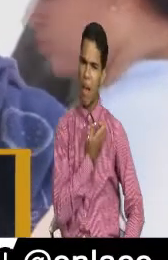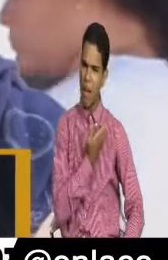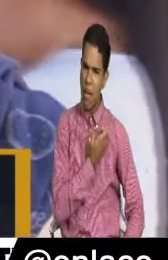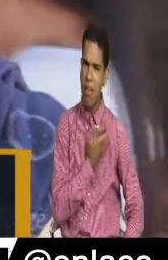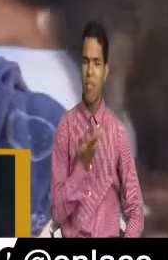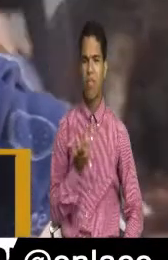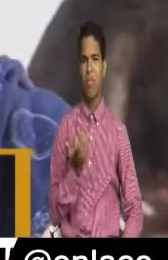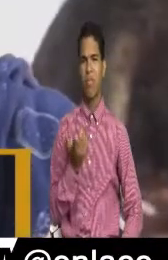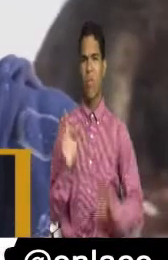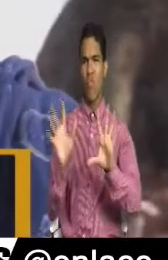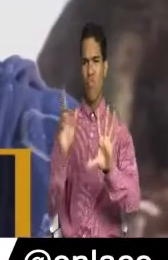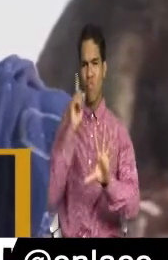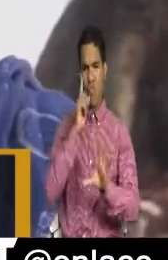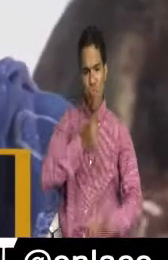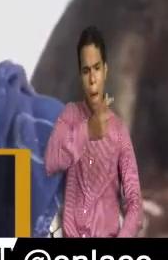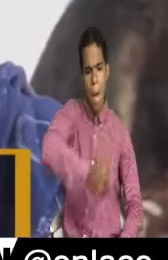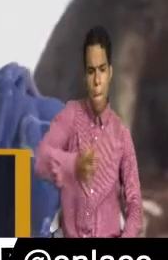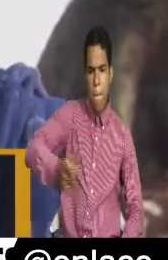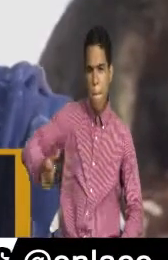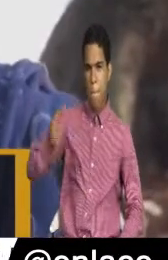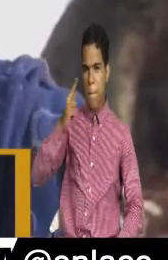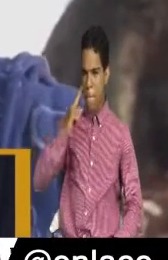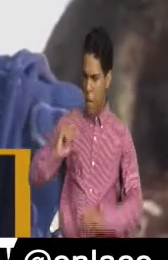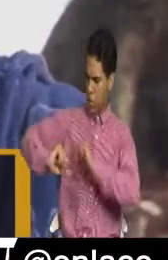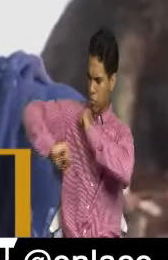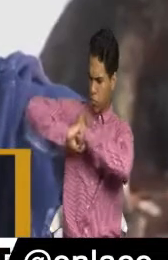estas personas que están aquí haciendo esta buena labor pues